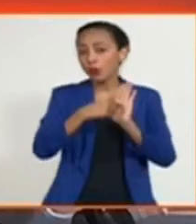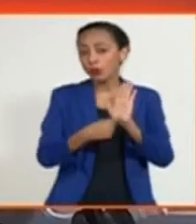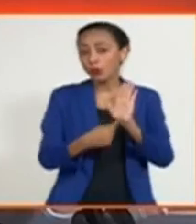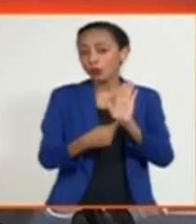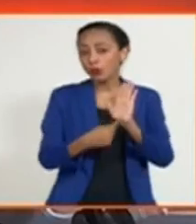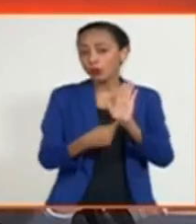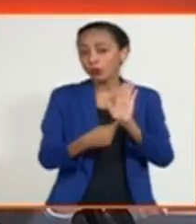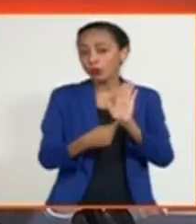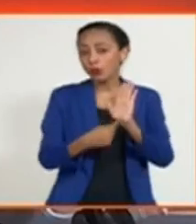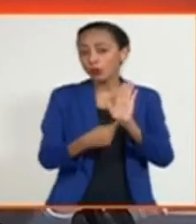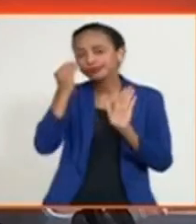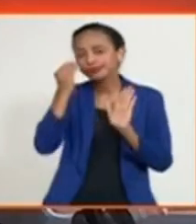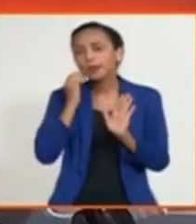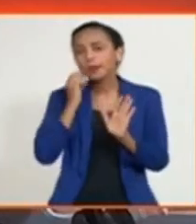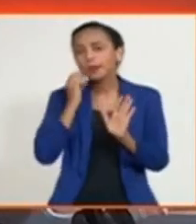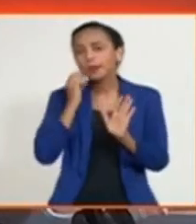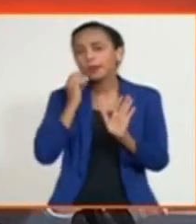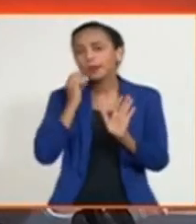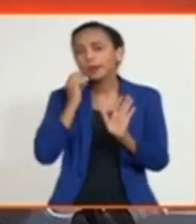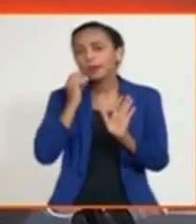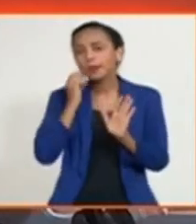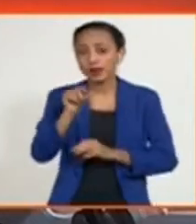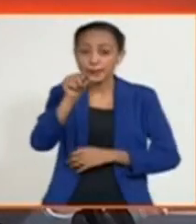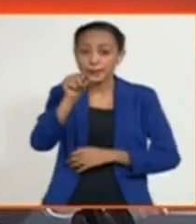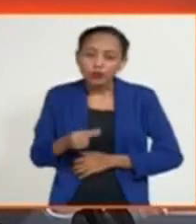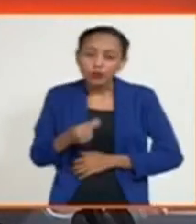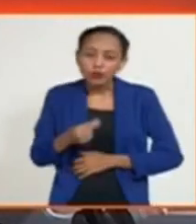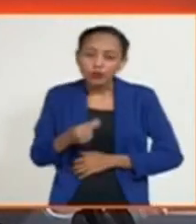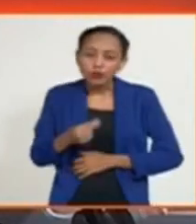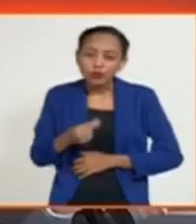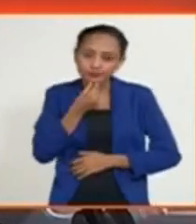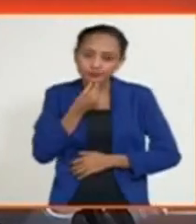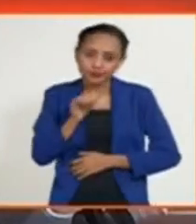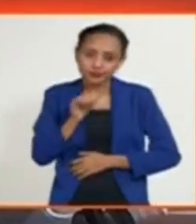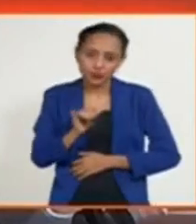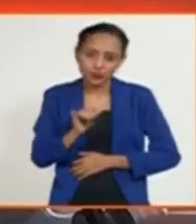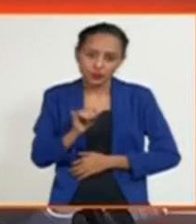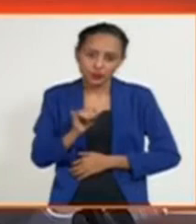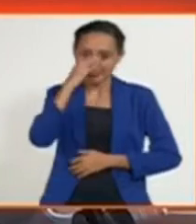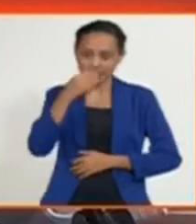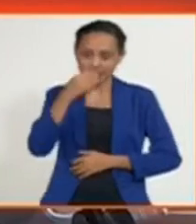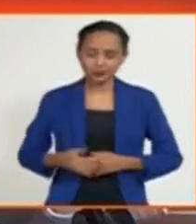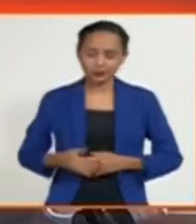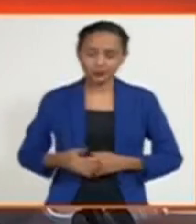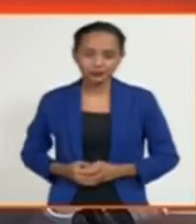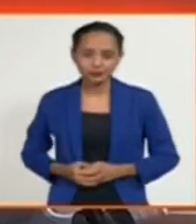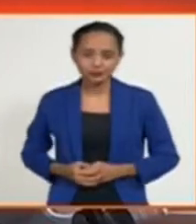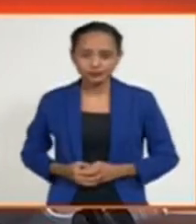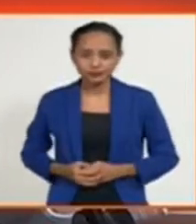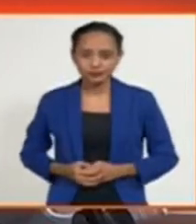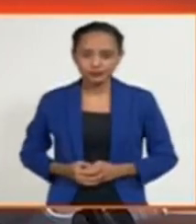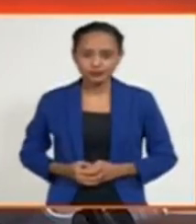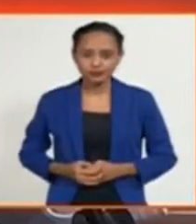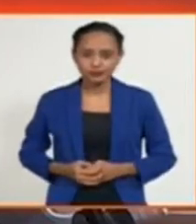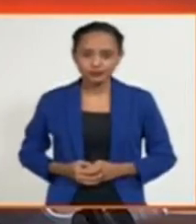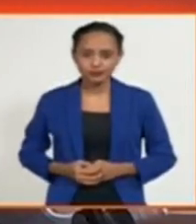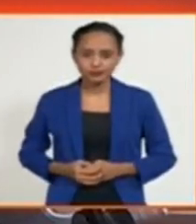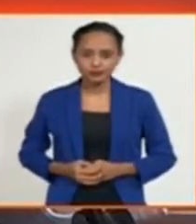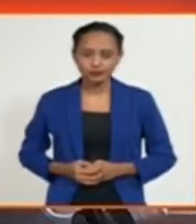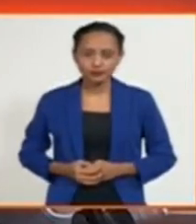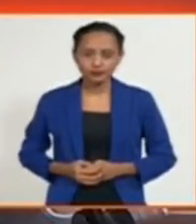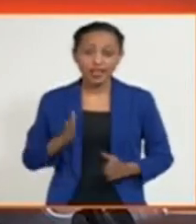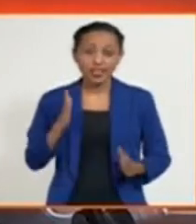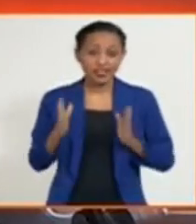proteger, entre otras cosas, el envejecimiento saludable. Volviendo a la década tiene cuatro ámbitos, y vamos a ver cómo